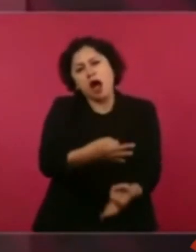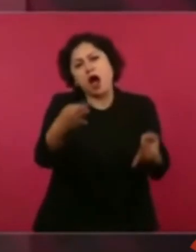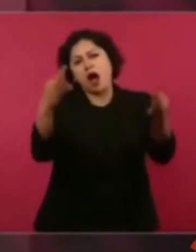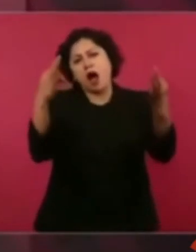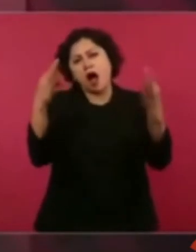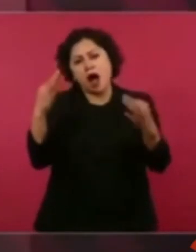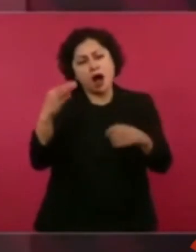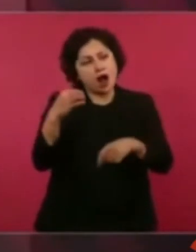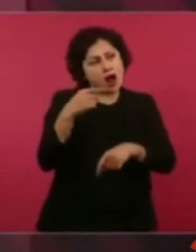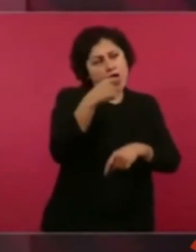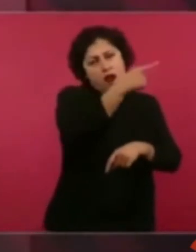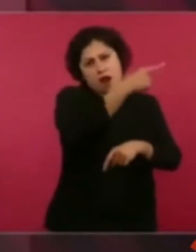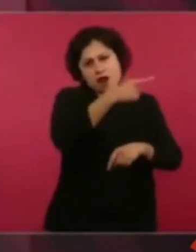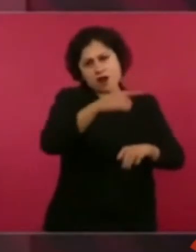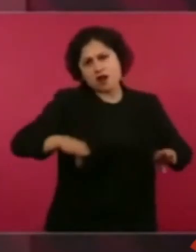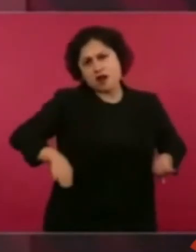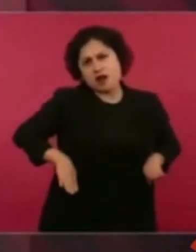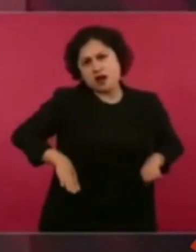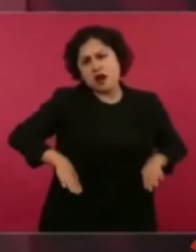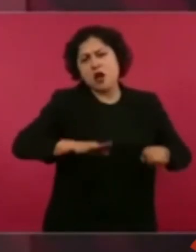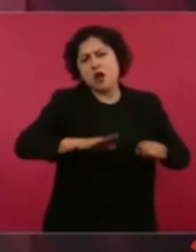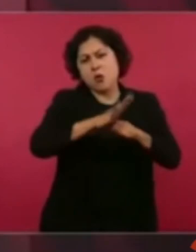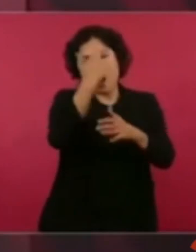y las libertades,